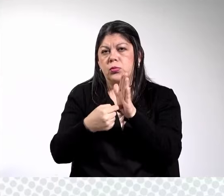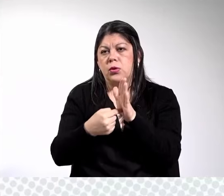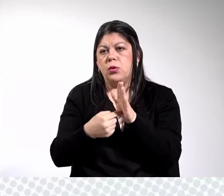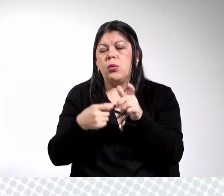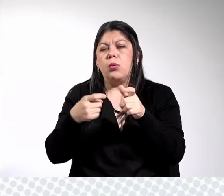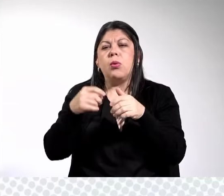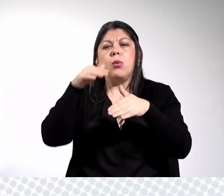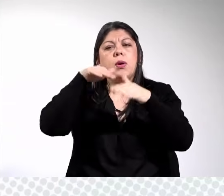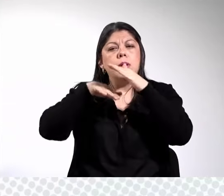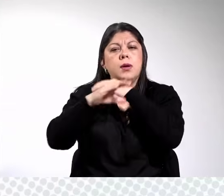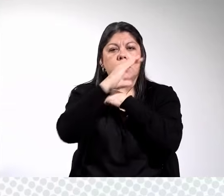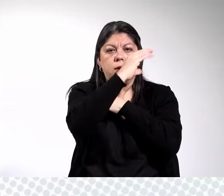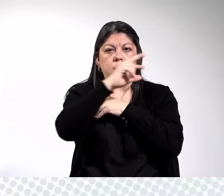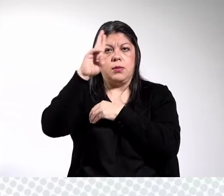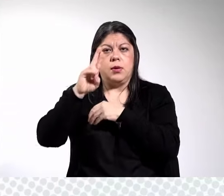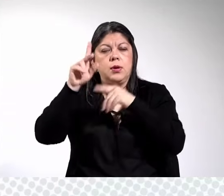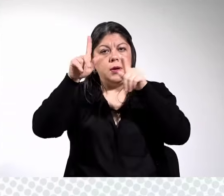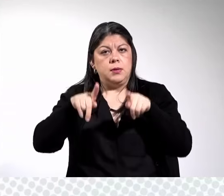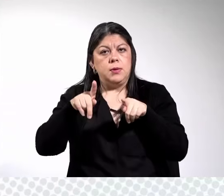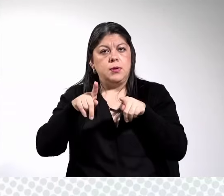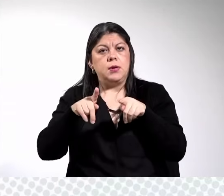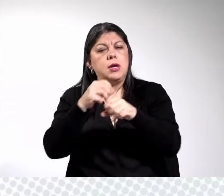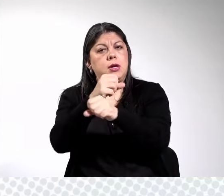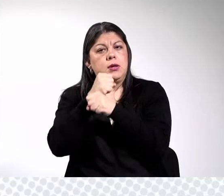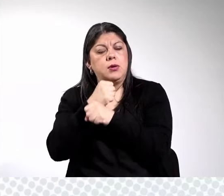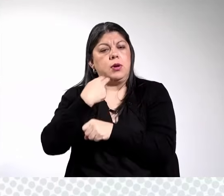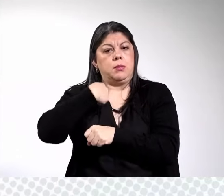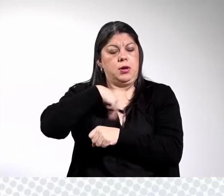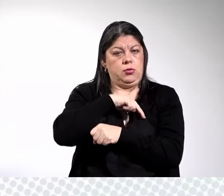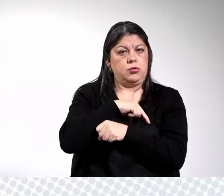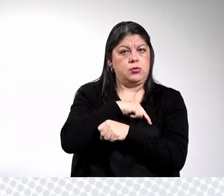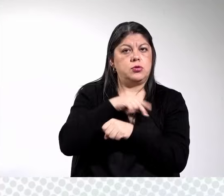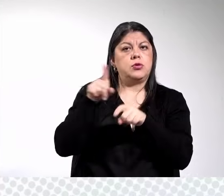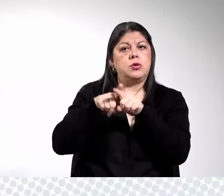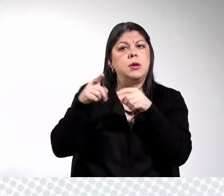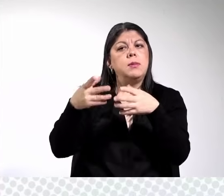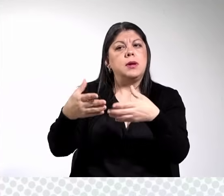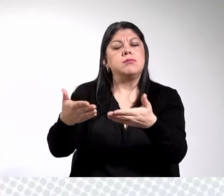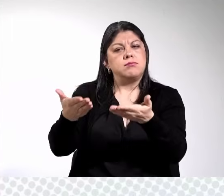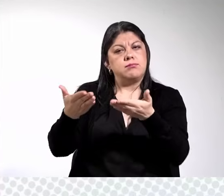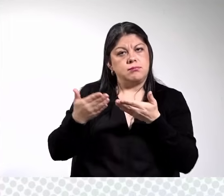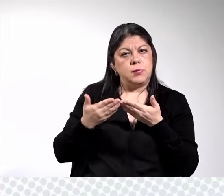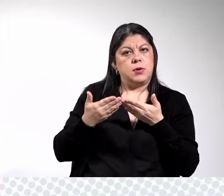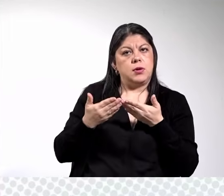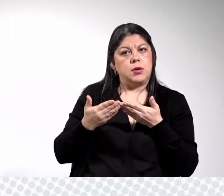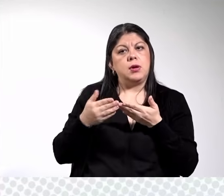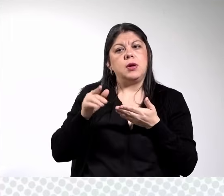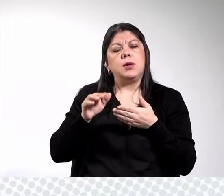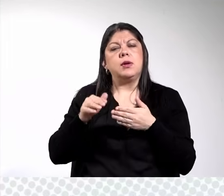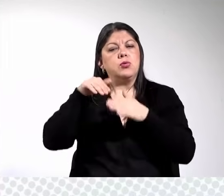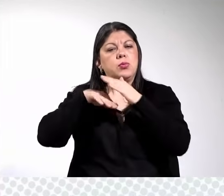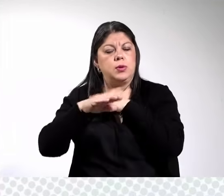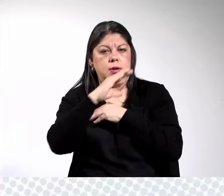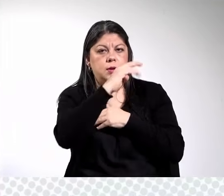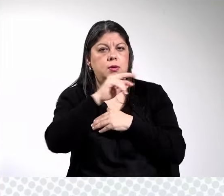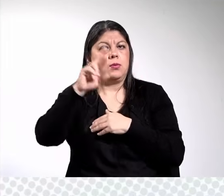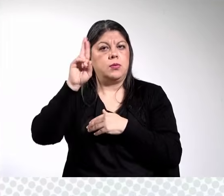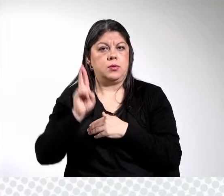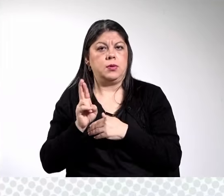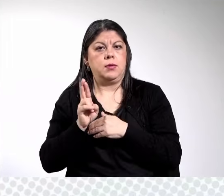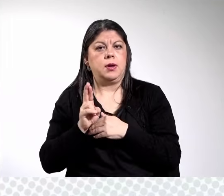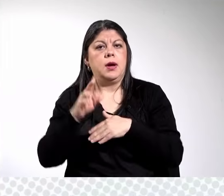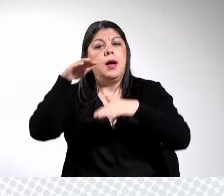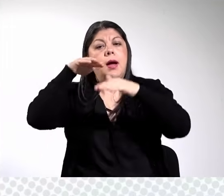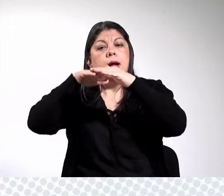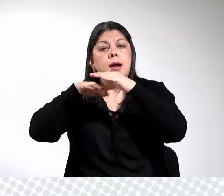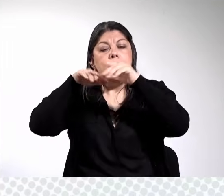una migración segura para ellos y para nosotros que los recibimos en su paso, ¿verdad? La migración